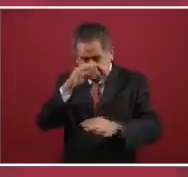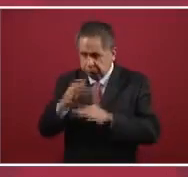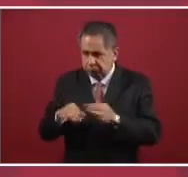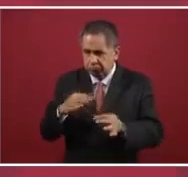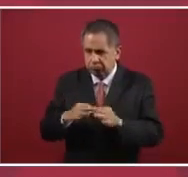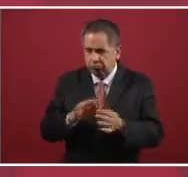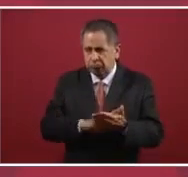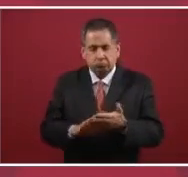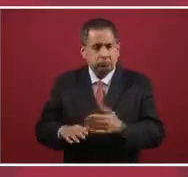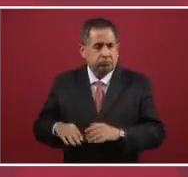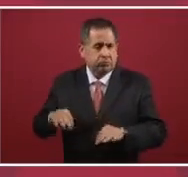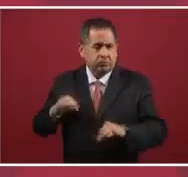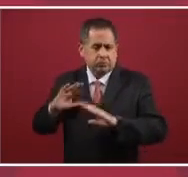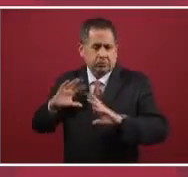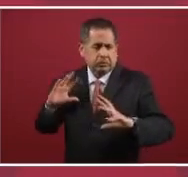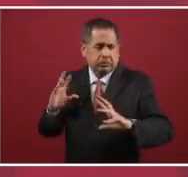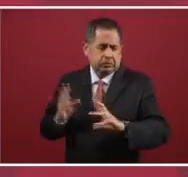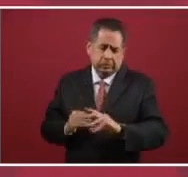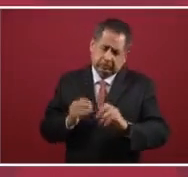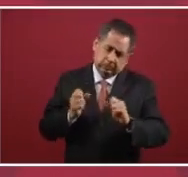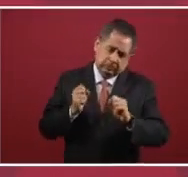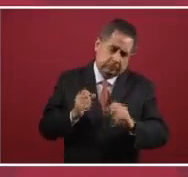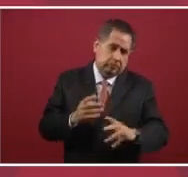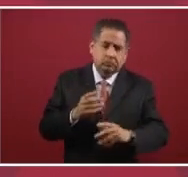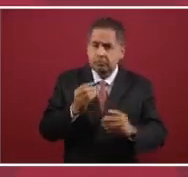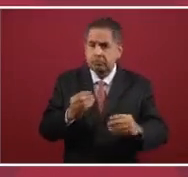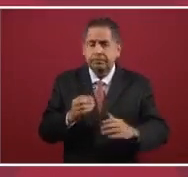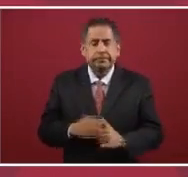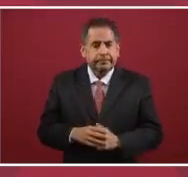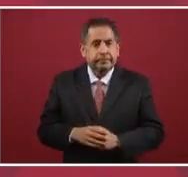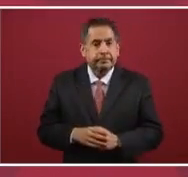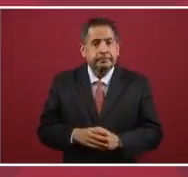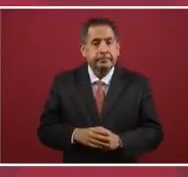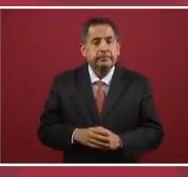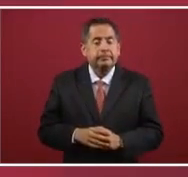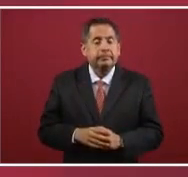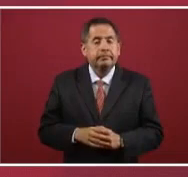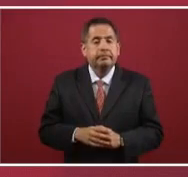Fue un trabajo de